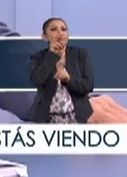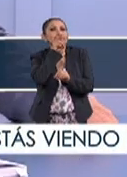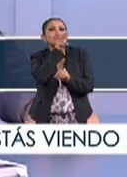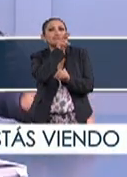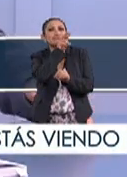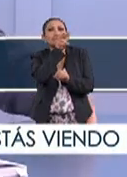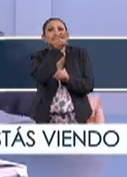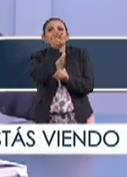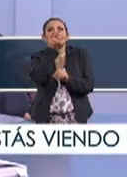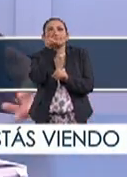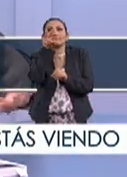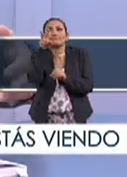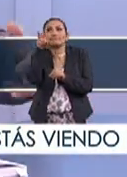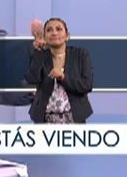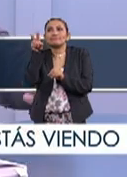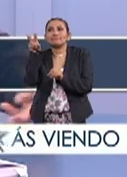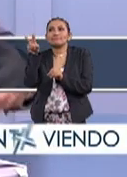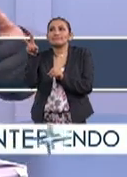contemplación